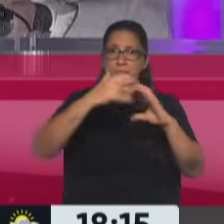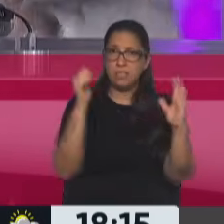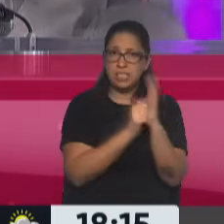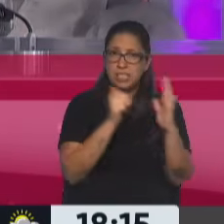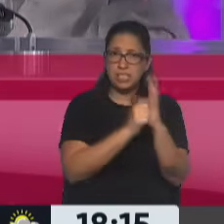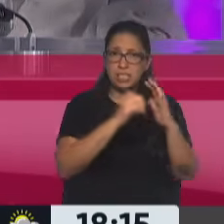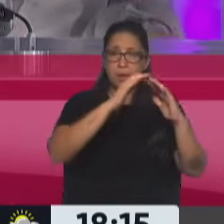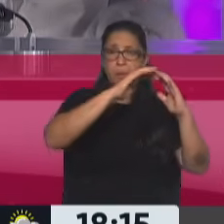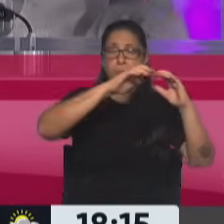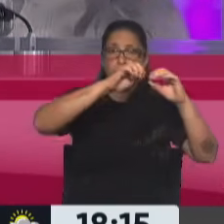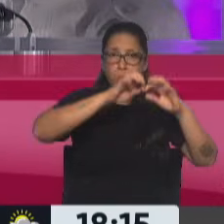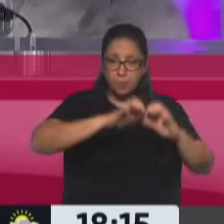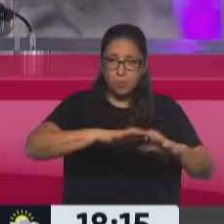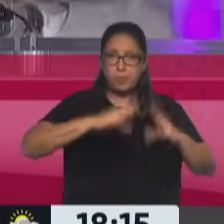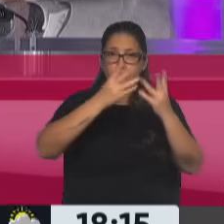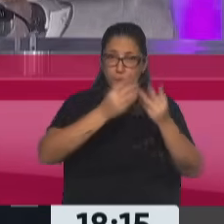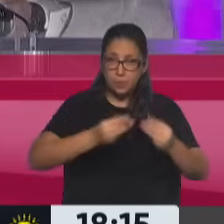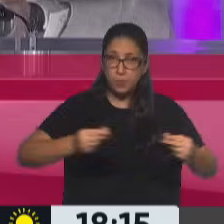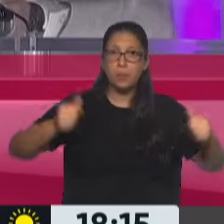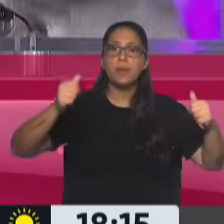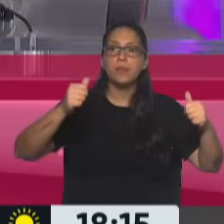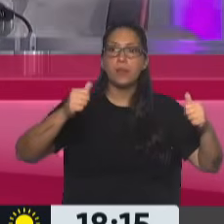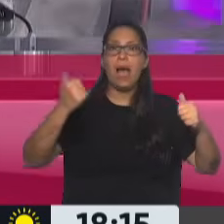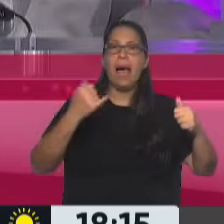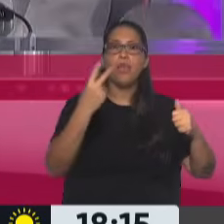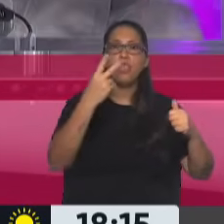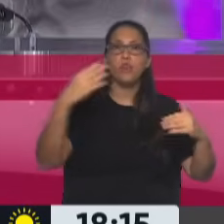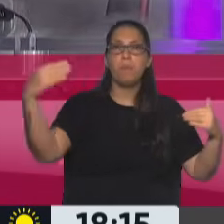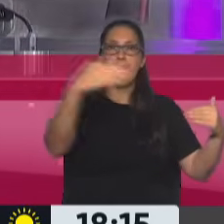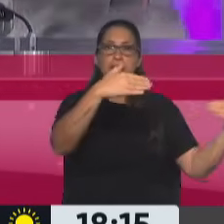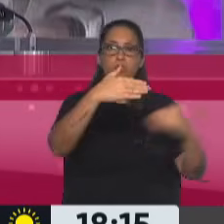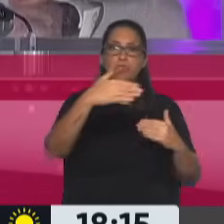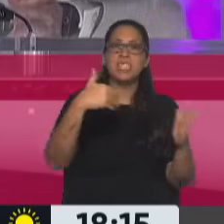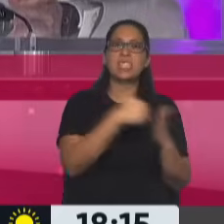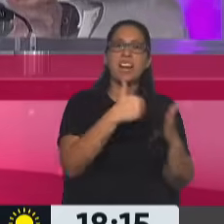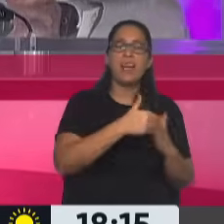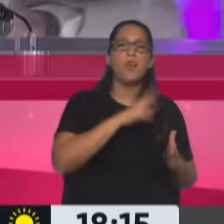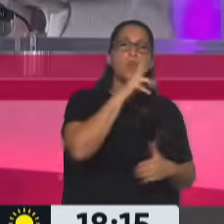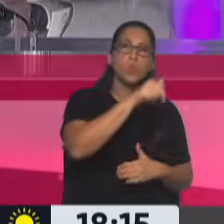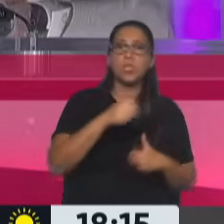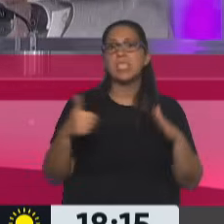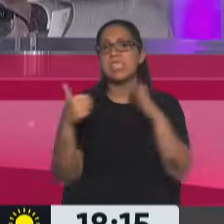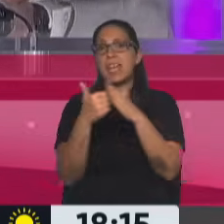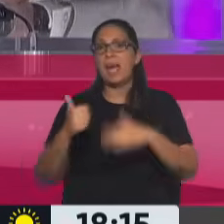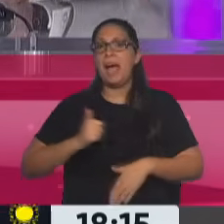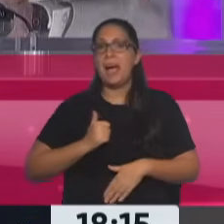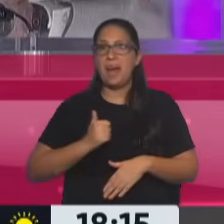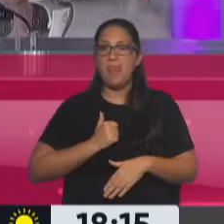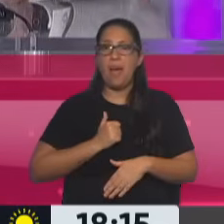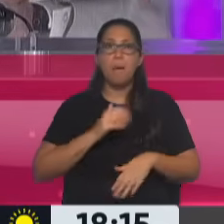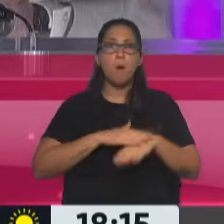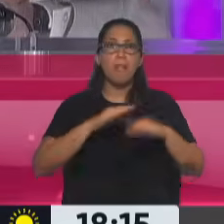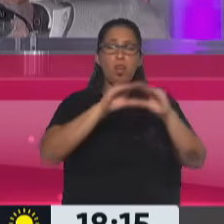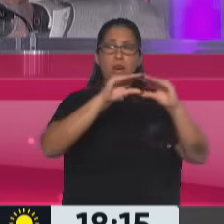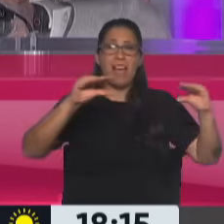comunicaciones navales, el paso del noreste y el paso del noroeste, el que está cerca de Rusia y el que está cerca de Canadá, sino que en los próximos años, cuando la capa de